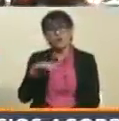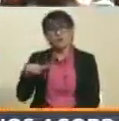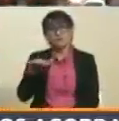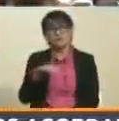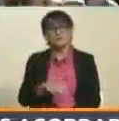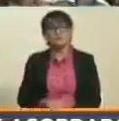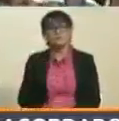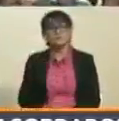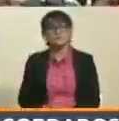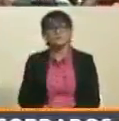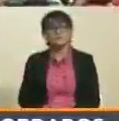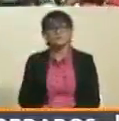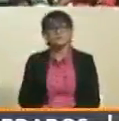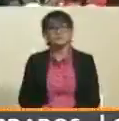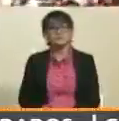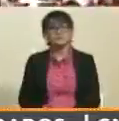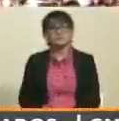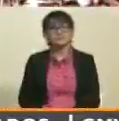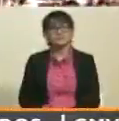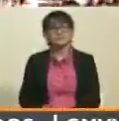Porque yo me pregunto,